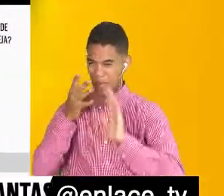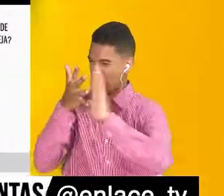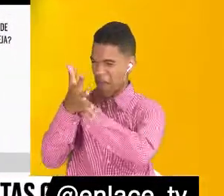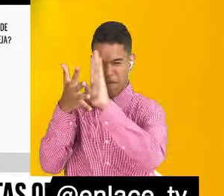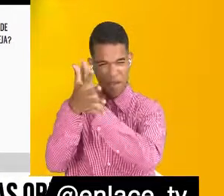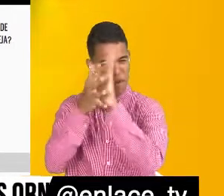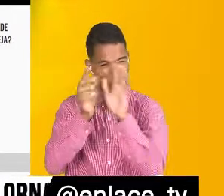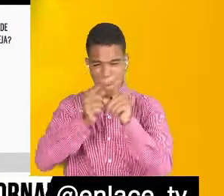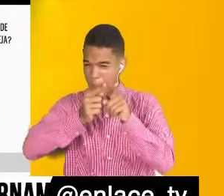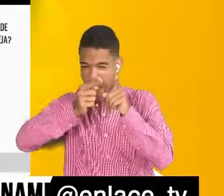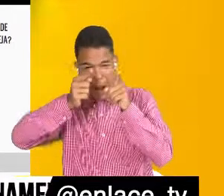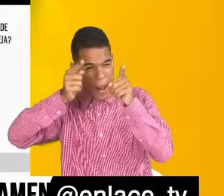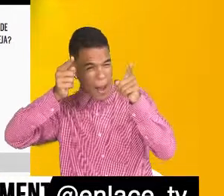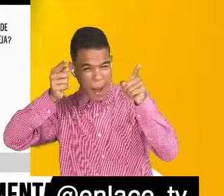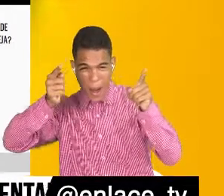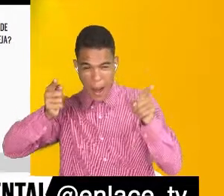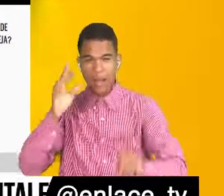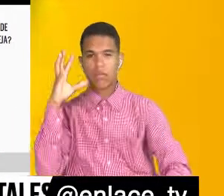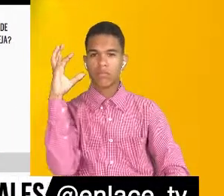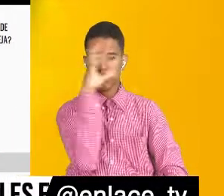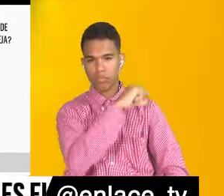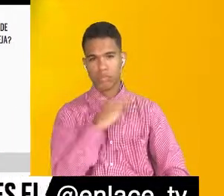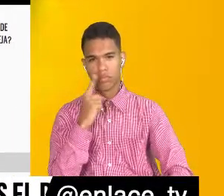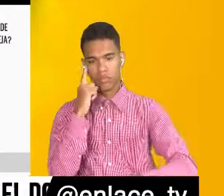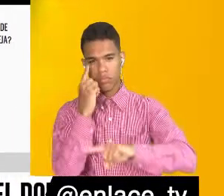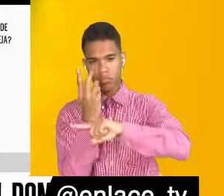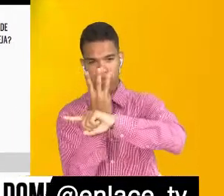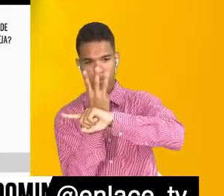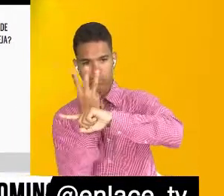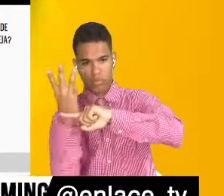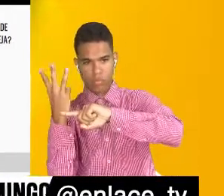Enlace Noticias las puede hallar en nuestra página